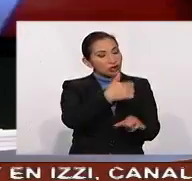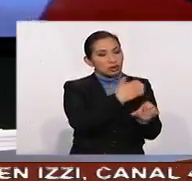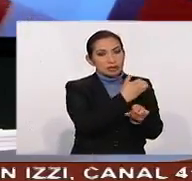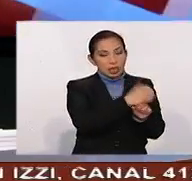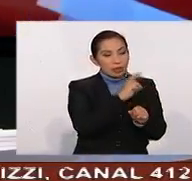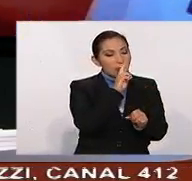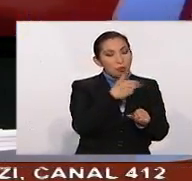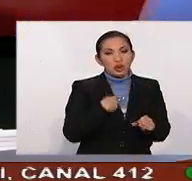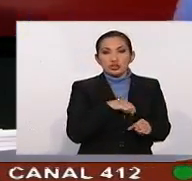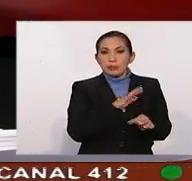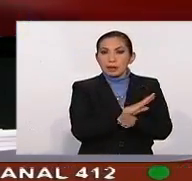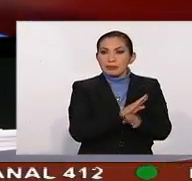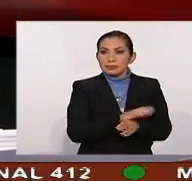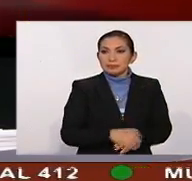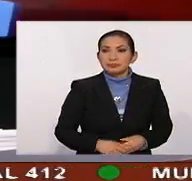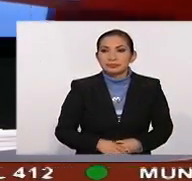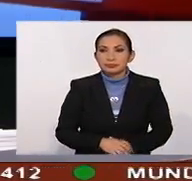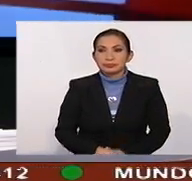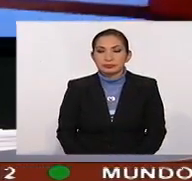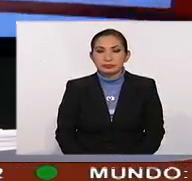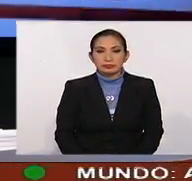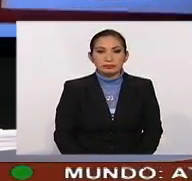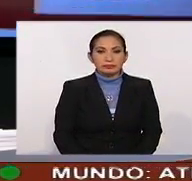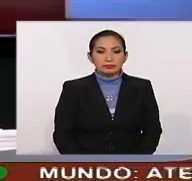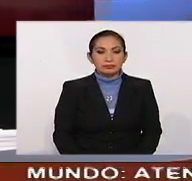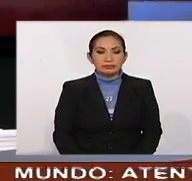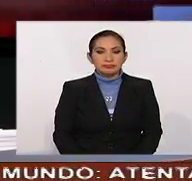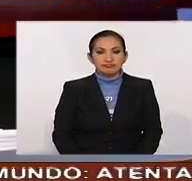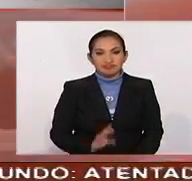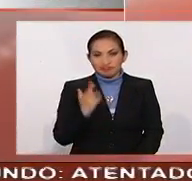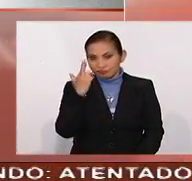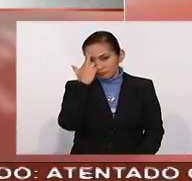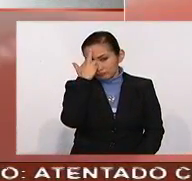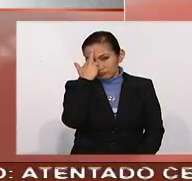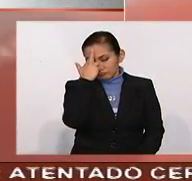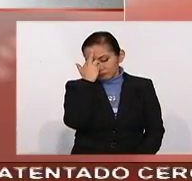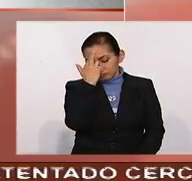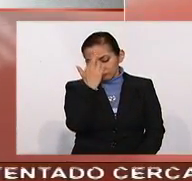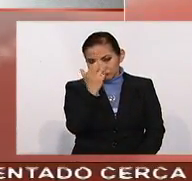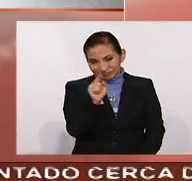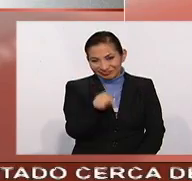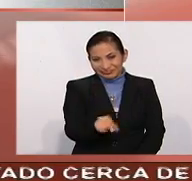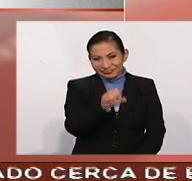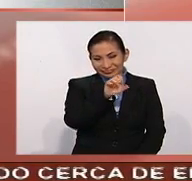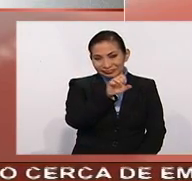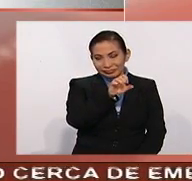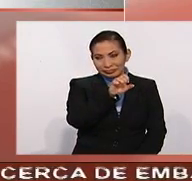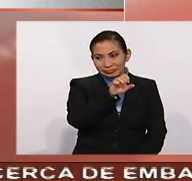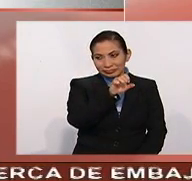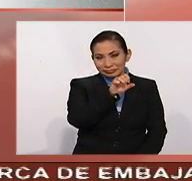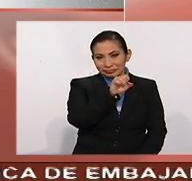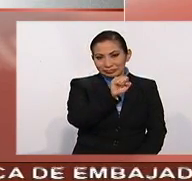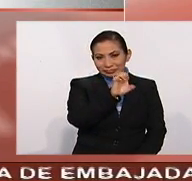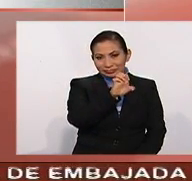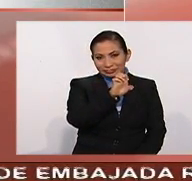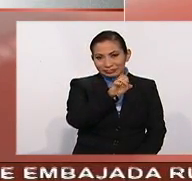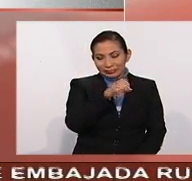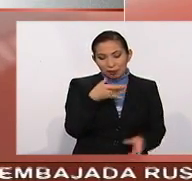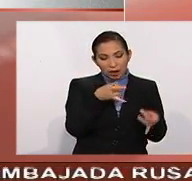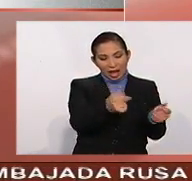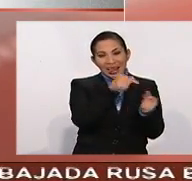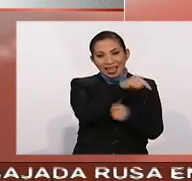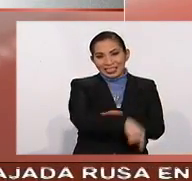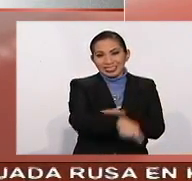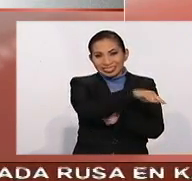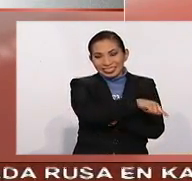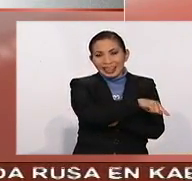nos veremos beneficiados en ese sentido? Bueno, hay que recordar que una de las razones de ser de la calidad del Distrito Federal como